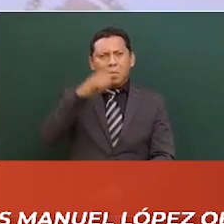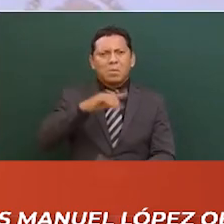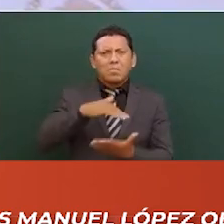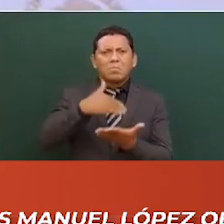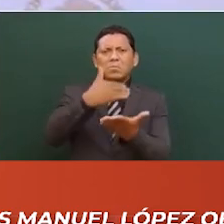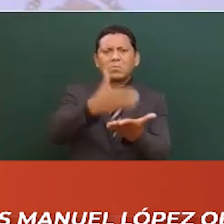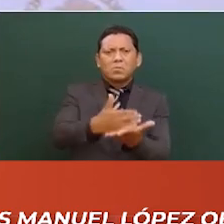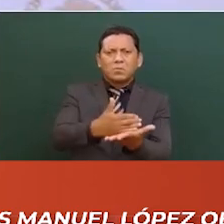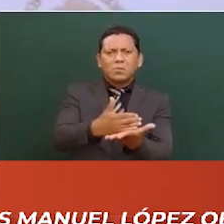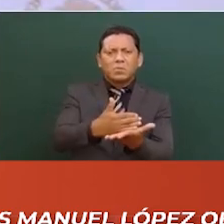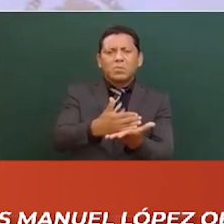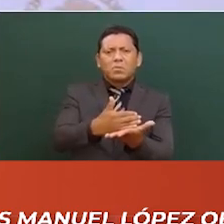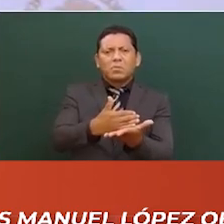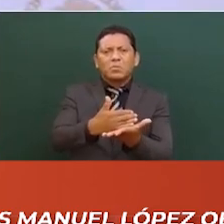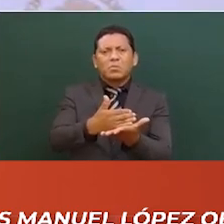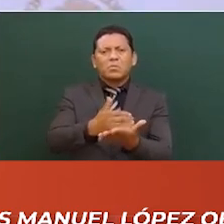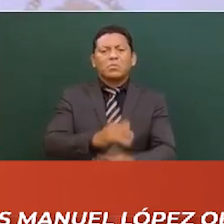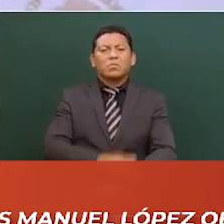bloqueado.